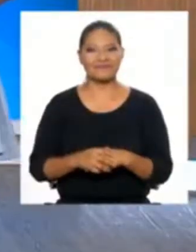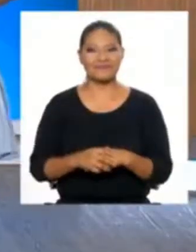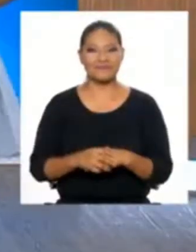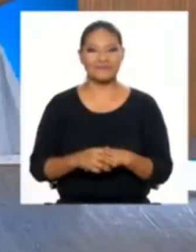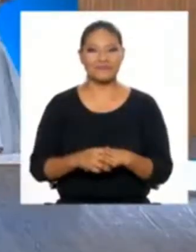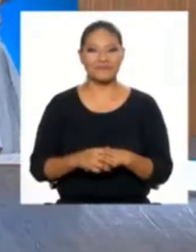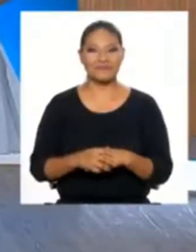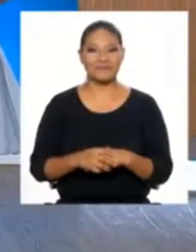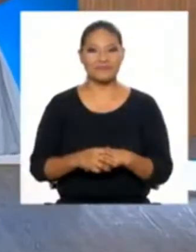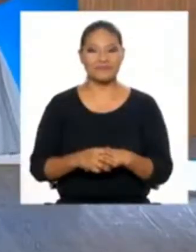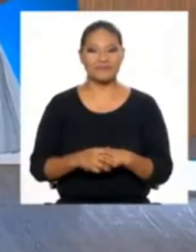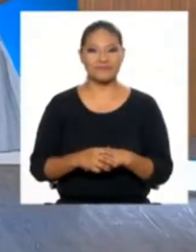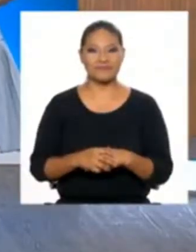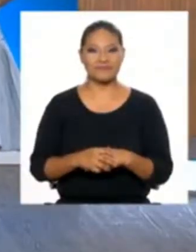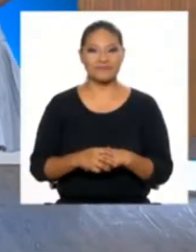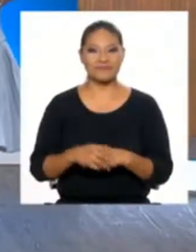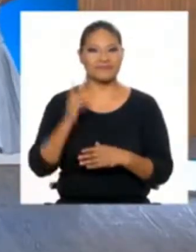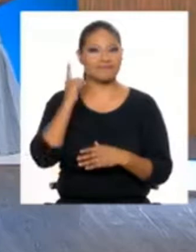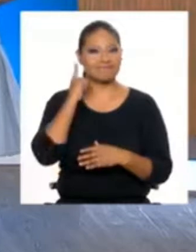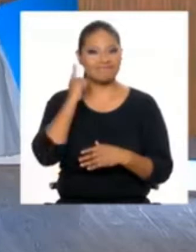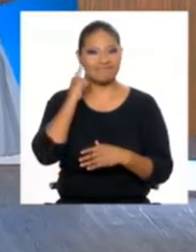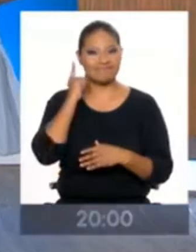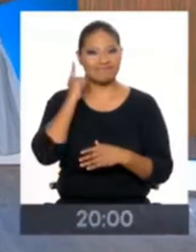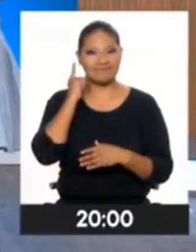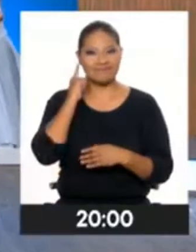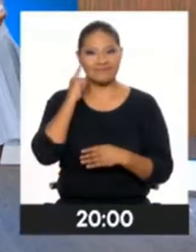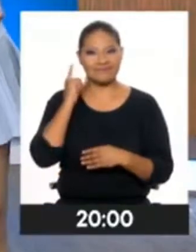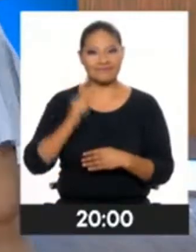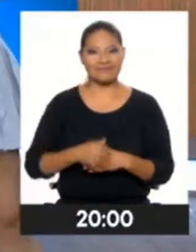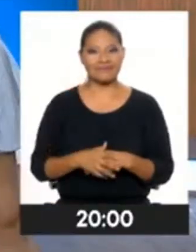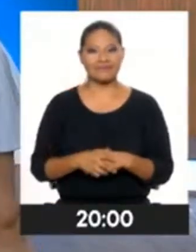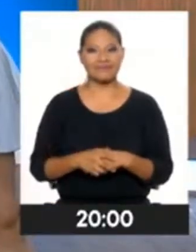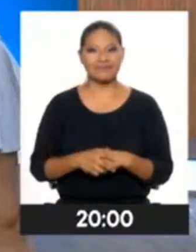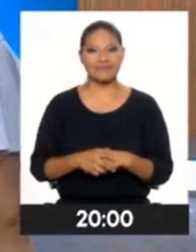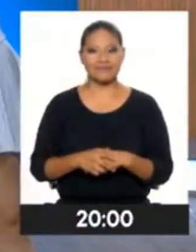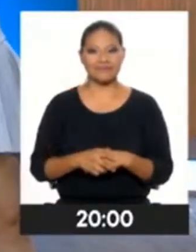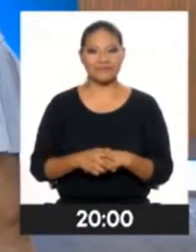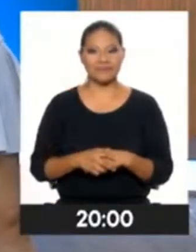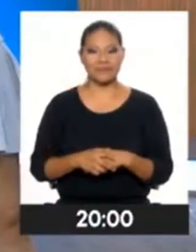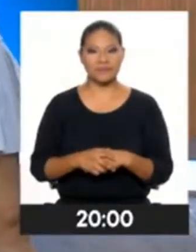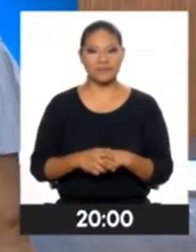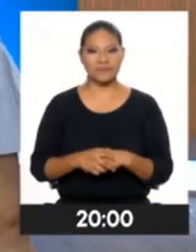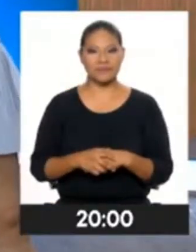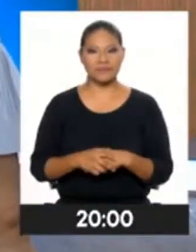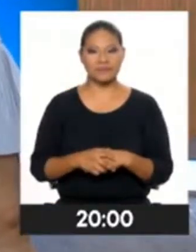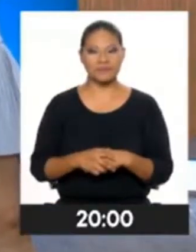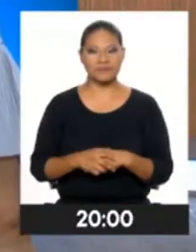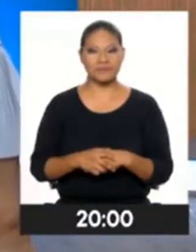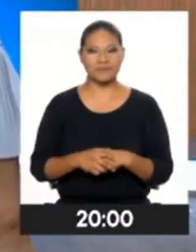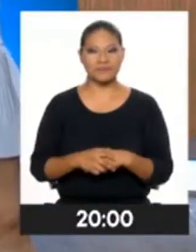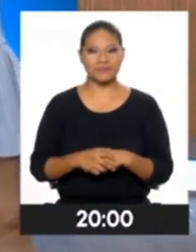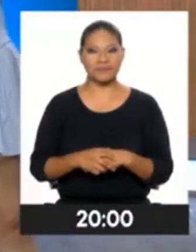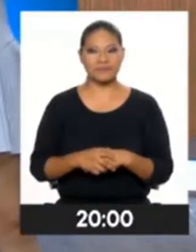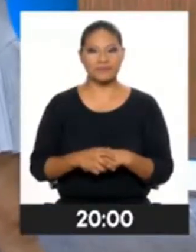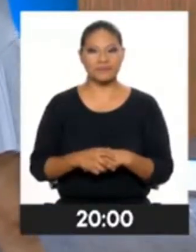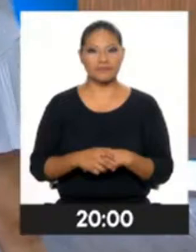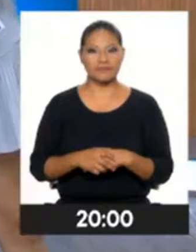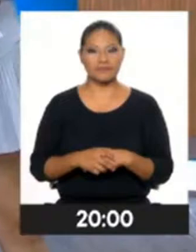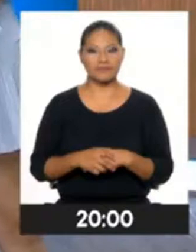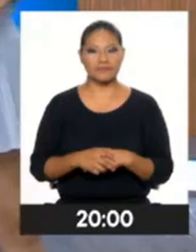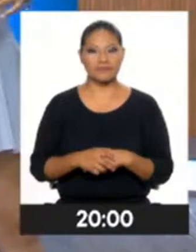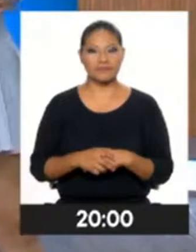información también en la edición noche. Muy buenas noches a todos nuestros televidentes e internautas, porque nos ven en todo el mundo, ¿eh? Gracias a las redes sociales, aquí